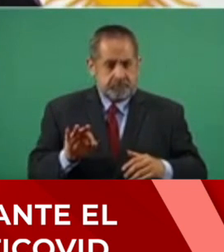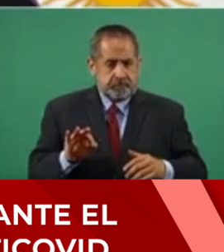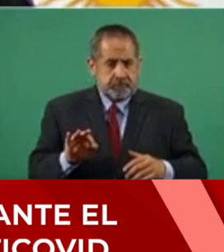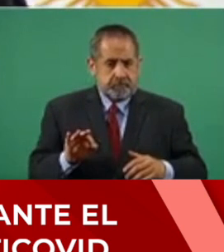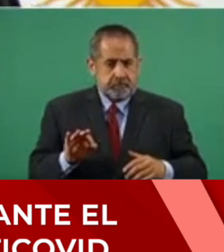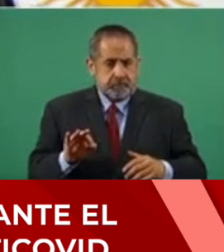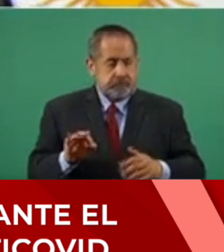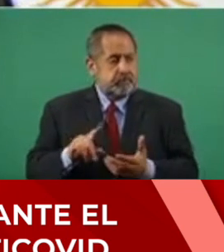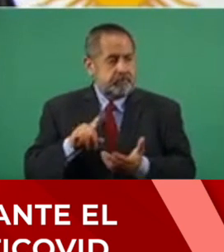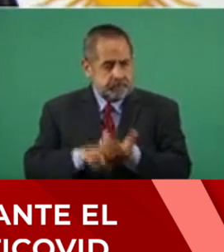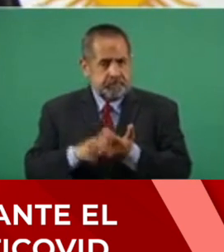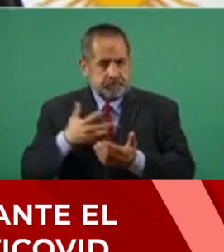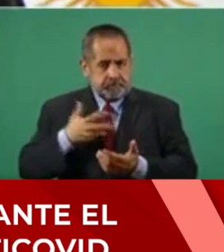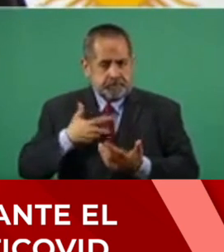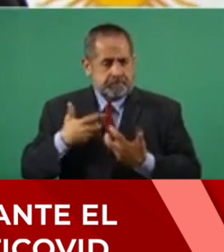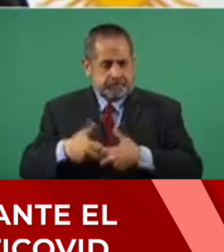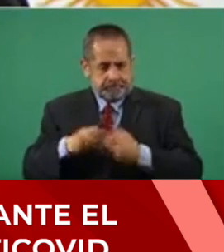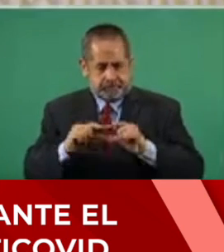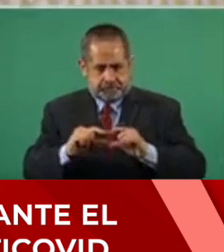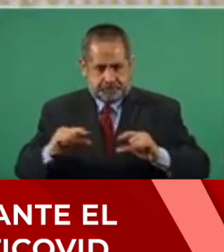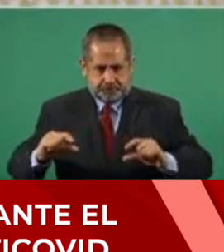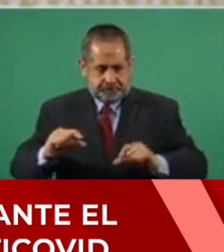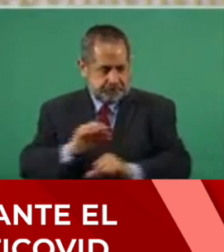cuentan con la vacuna